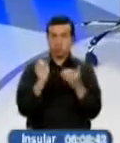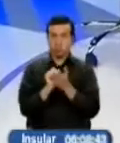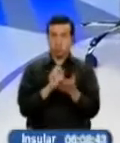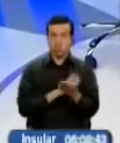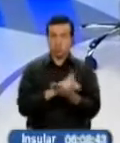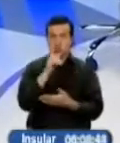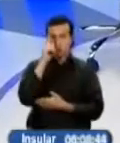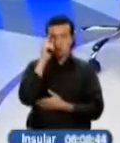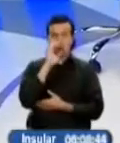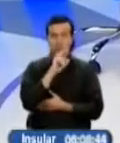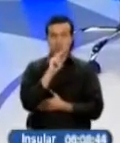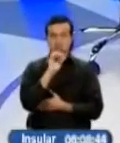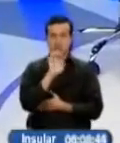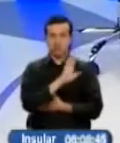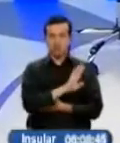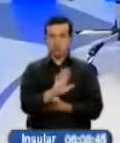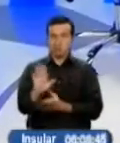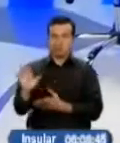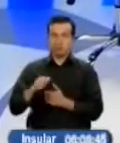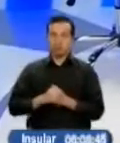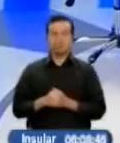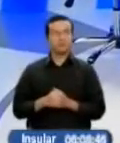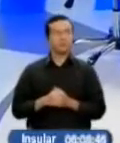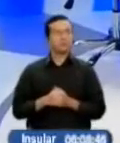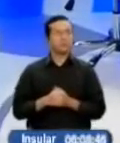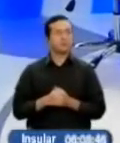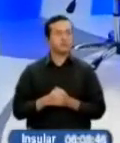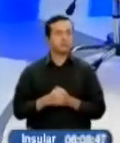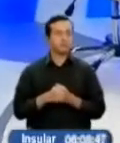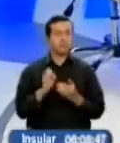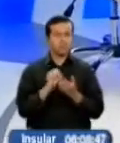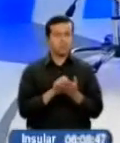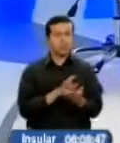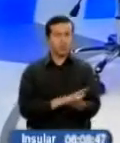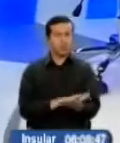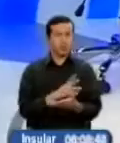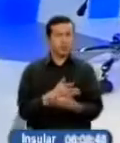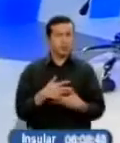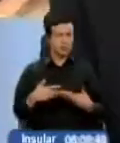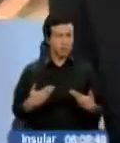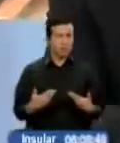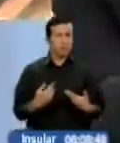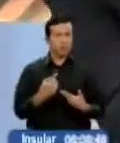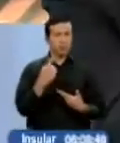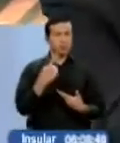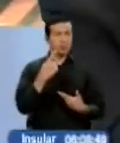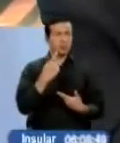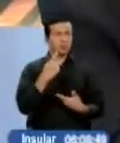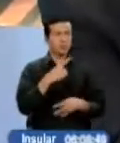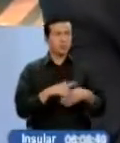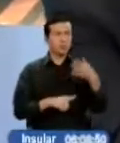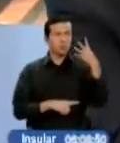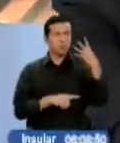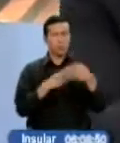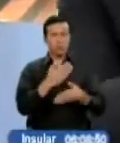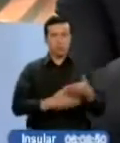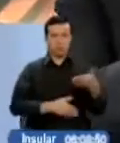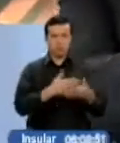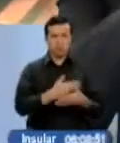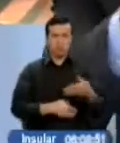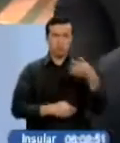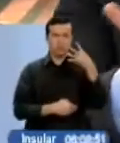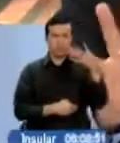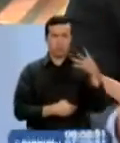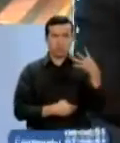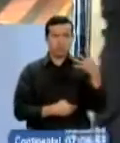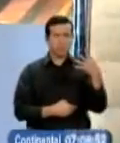registrados ante el Consejo Nacional Electoral. ¿Pero tú crees que eso se puede llamar programas cuando hay uno de ellos de 4 páginas apenas? Y es otro decir, de los